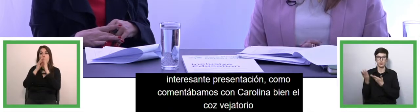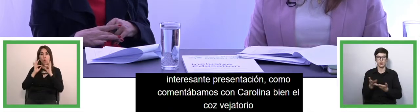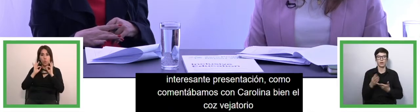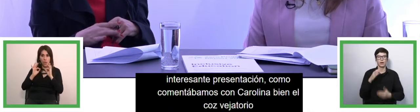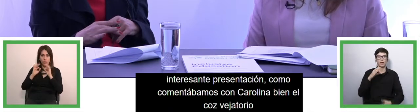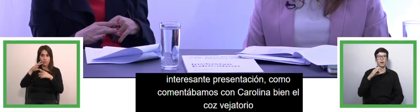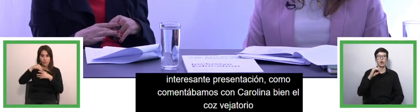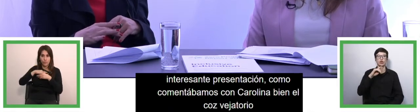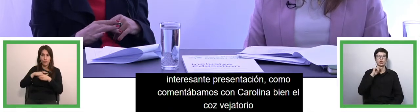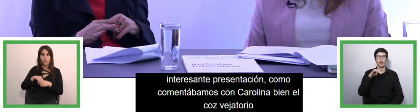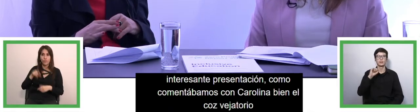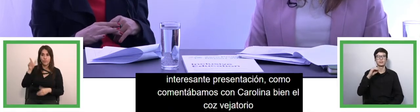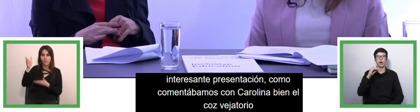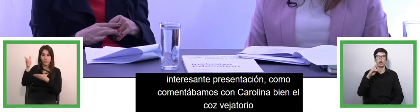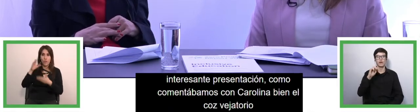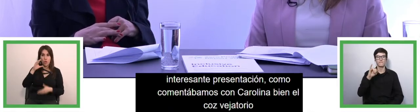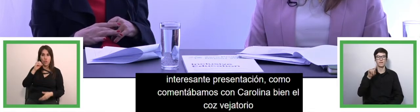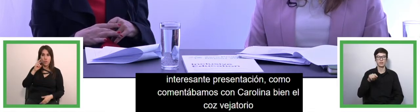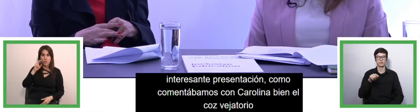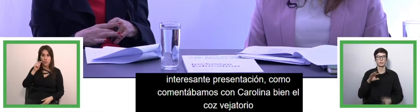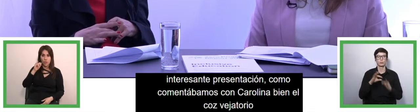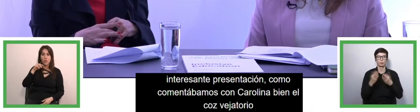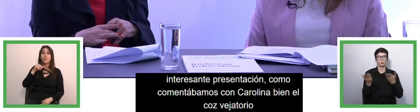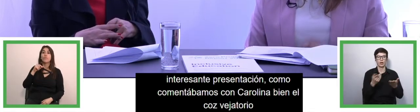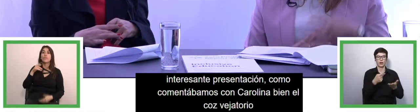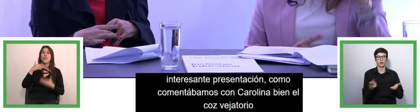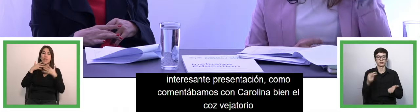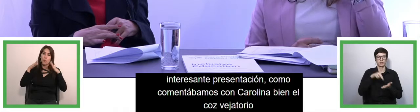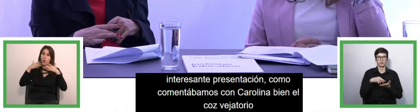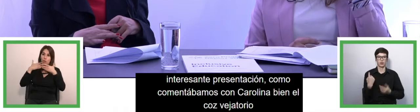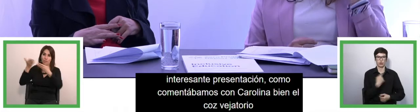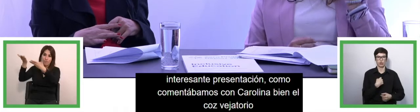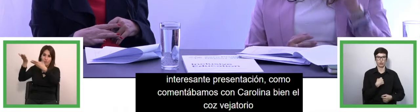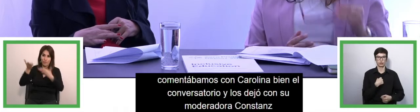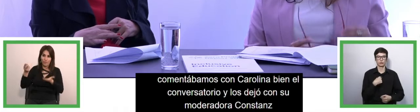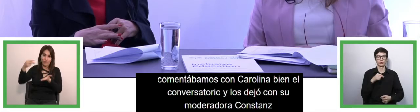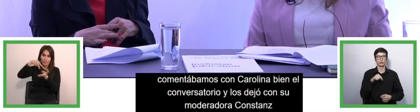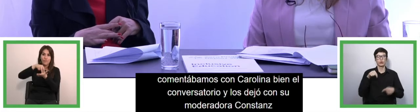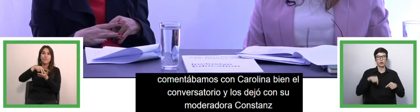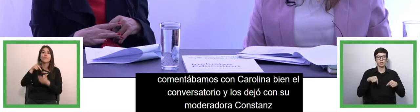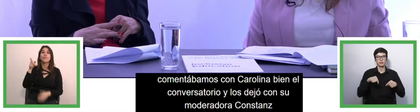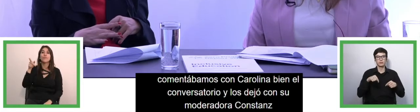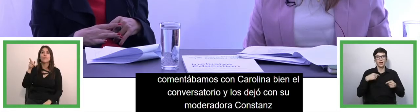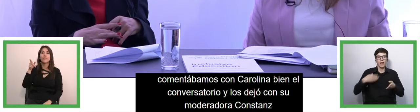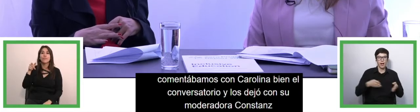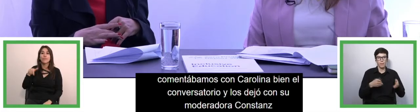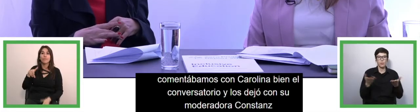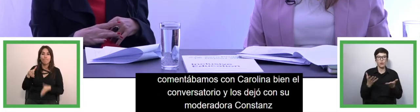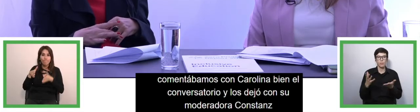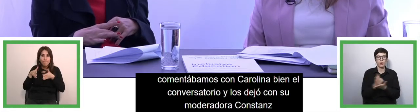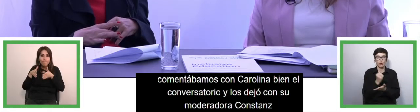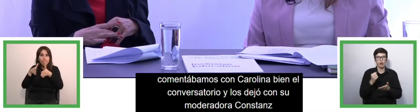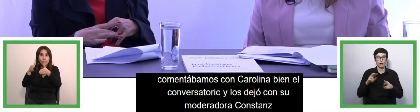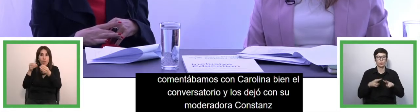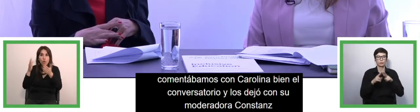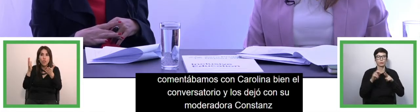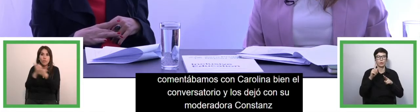Orbais. Constanza, muchísimas gracias por estar nuevamente con nosotros en este camino de poder construir una